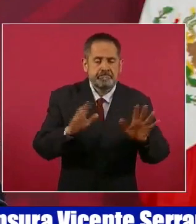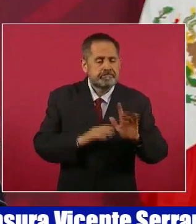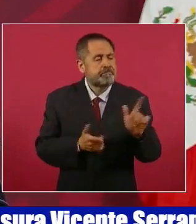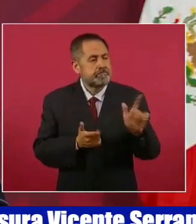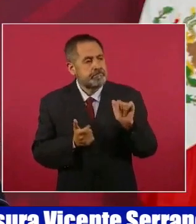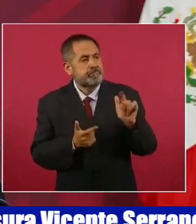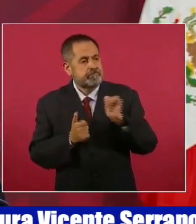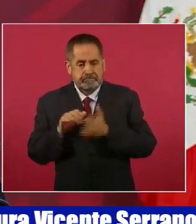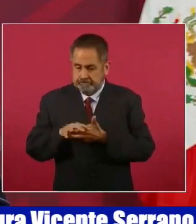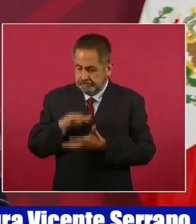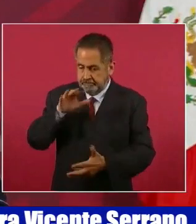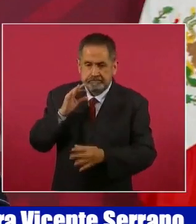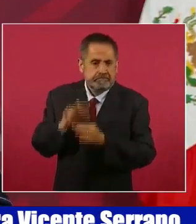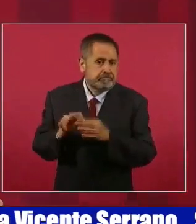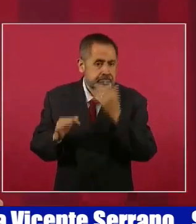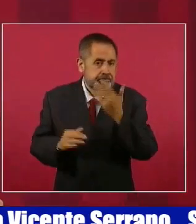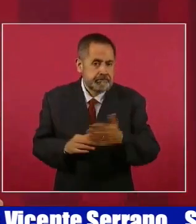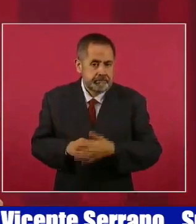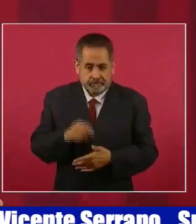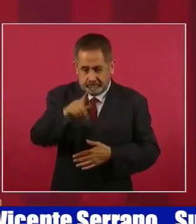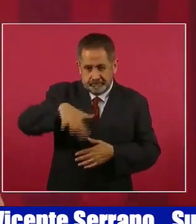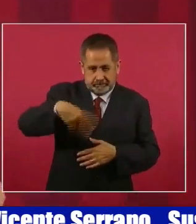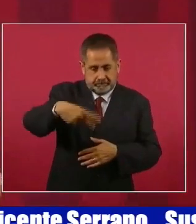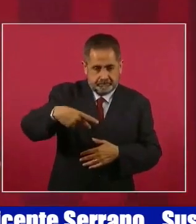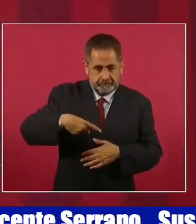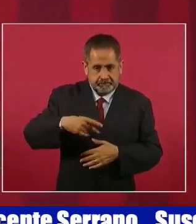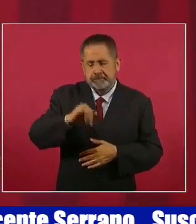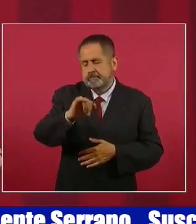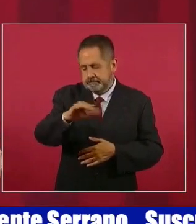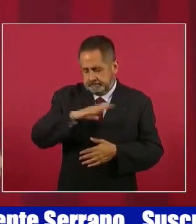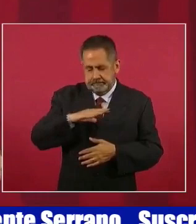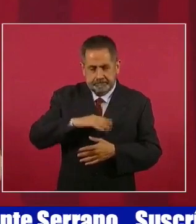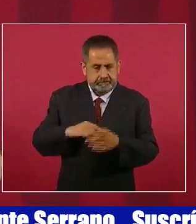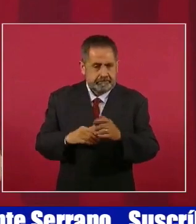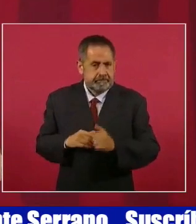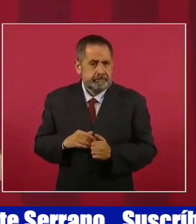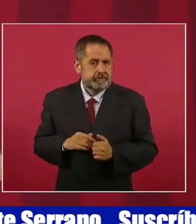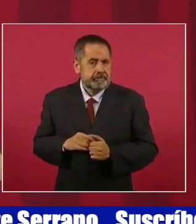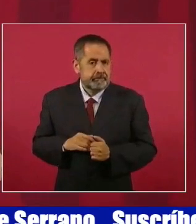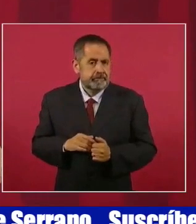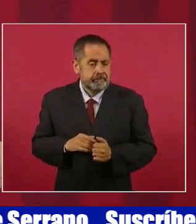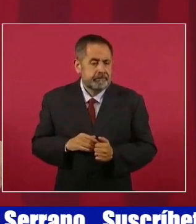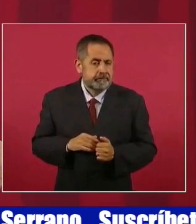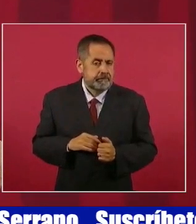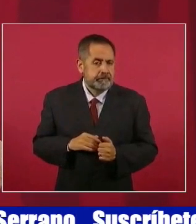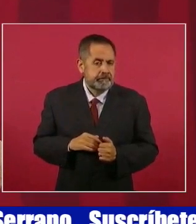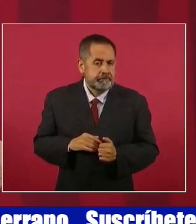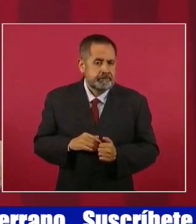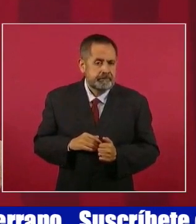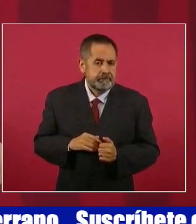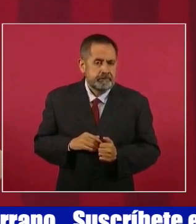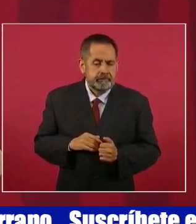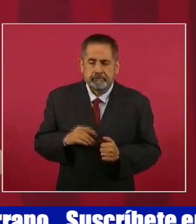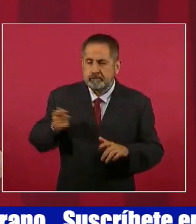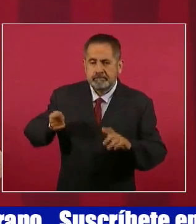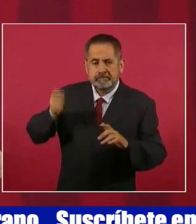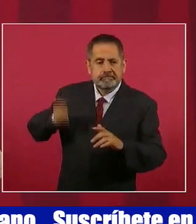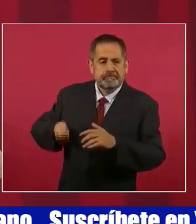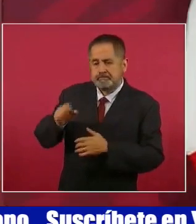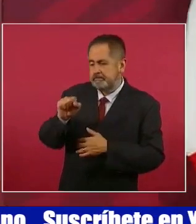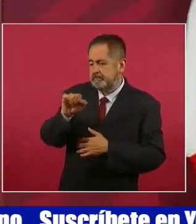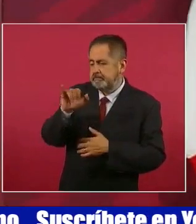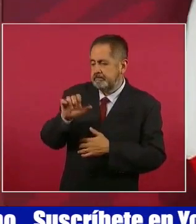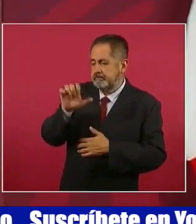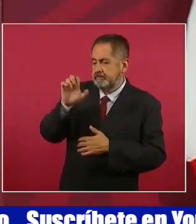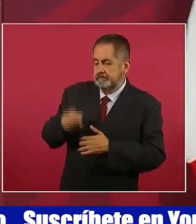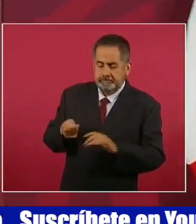operativos. Aseguró que él va a estar jubilado, pero que toca madera que regrese la Guardia Nacional a la Gobernación o a la Secretaría de